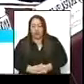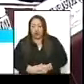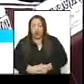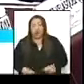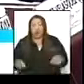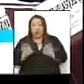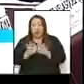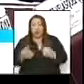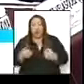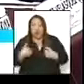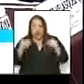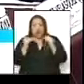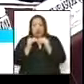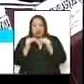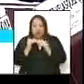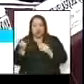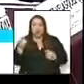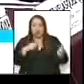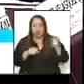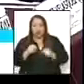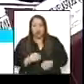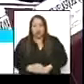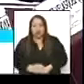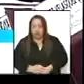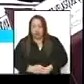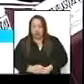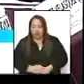que tengan la misma presencia